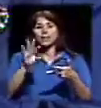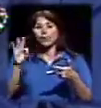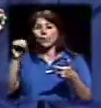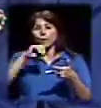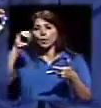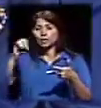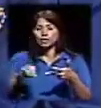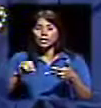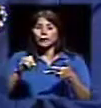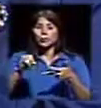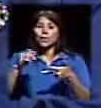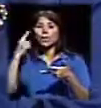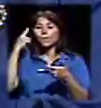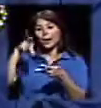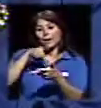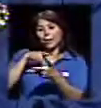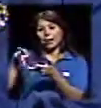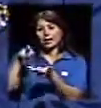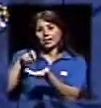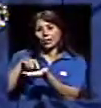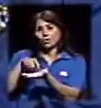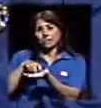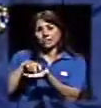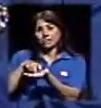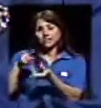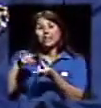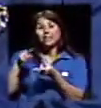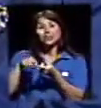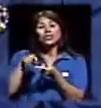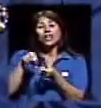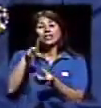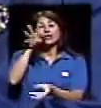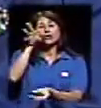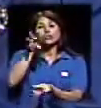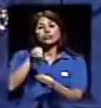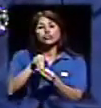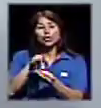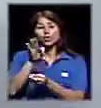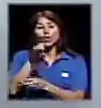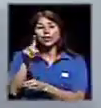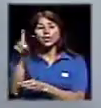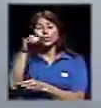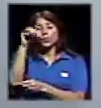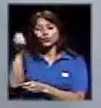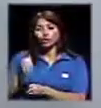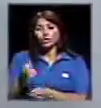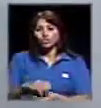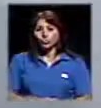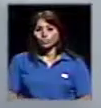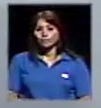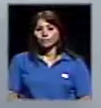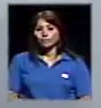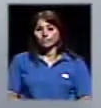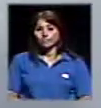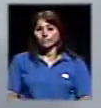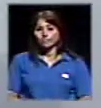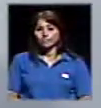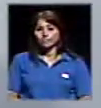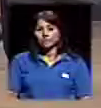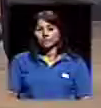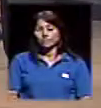de la deuda, ¿verdad? Entonces, imagínense que solo ahí tenemos un 91%. El